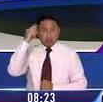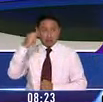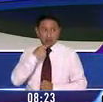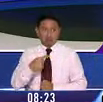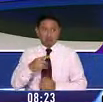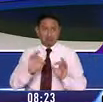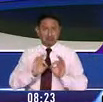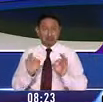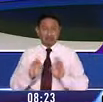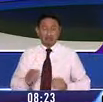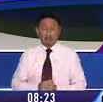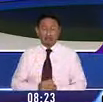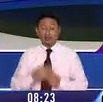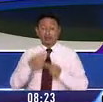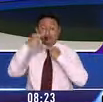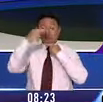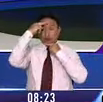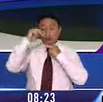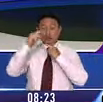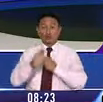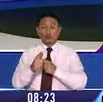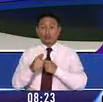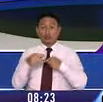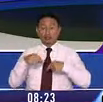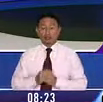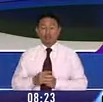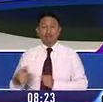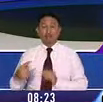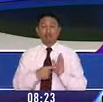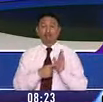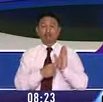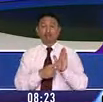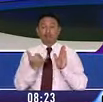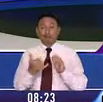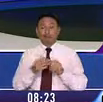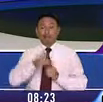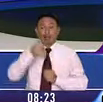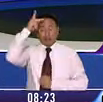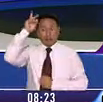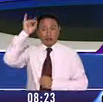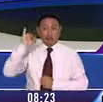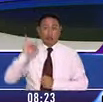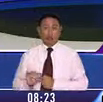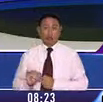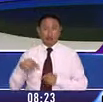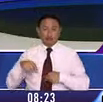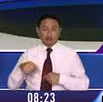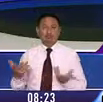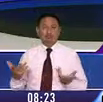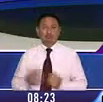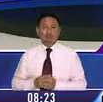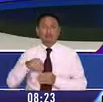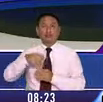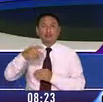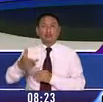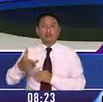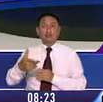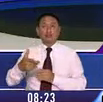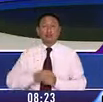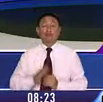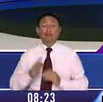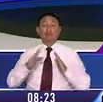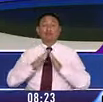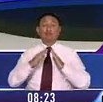La noticia es urgente y el desarrollo esta vez la tiene Priscila Cadena, justamente exteriores del Palacio Carondelet. Priscila,